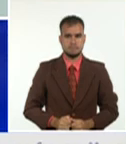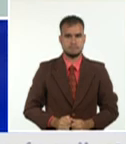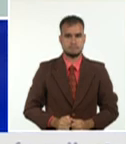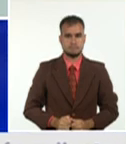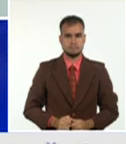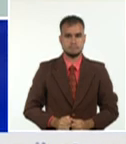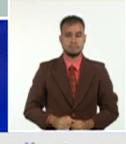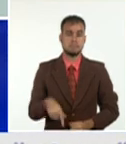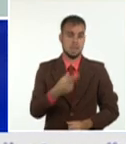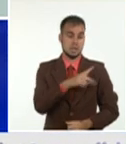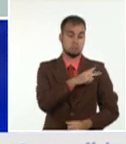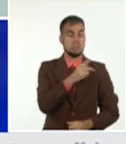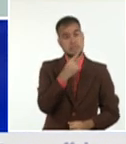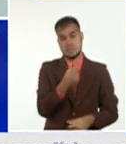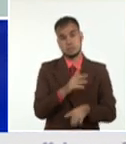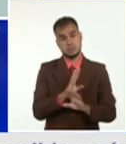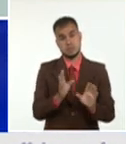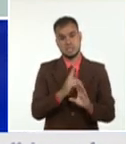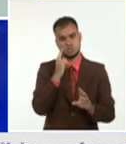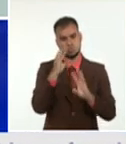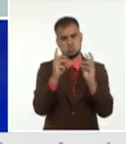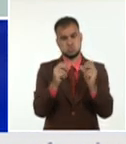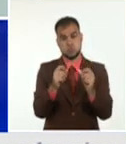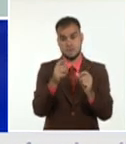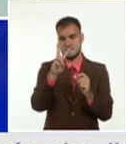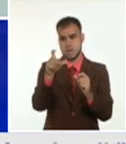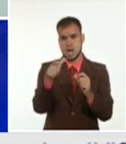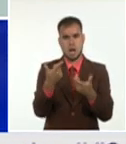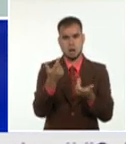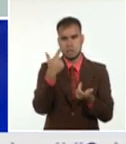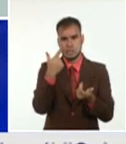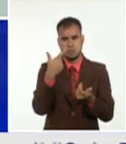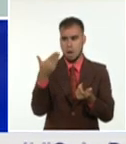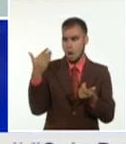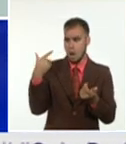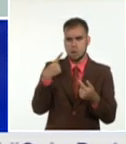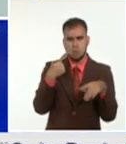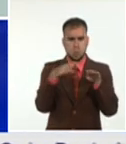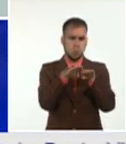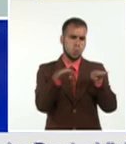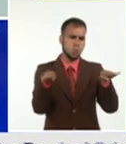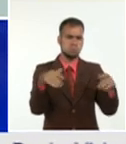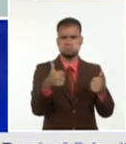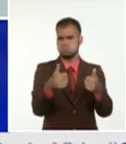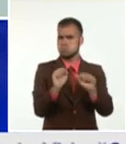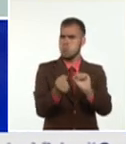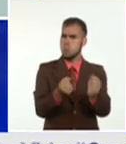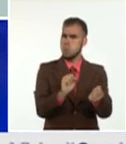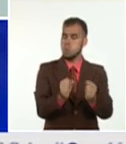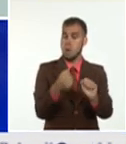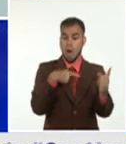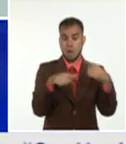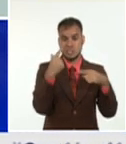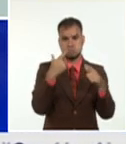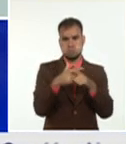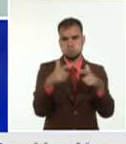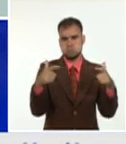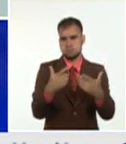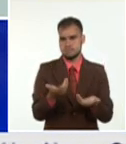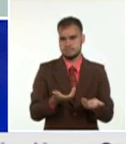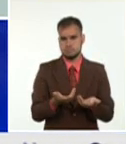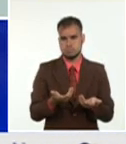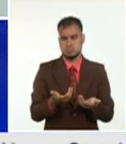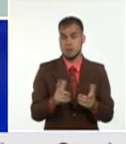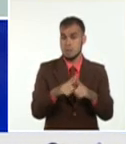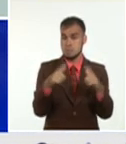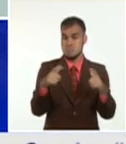son cifras para Villa Clara, su comportamiento habitual un tanto elevado. La mayor transmisión en Santa